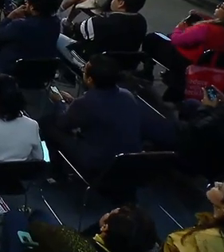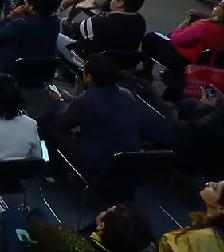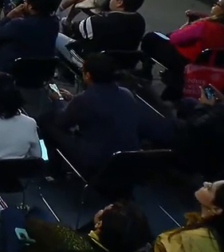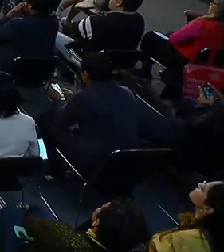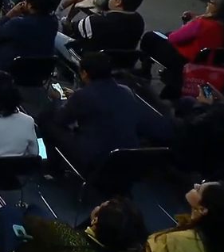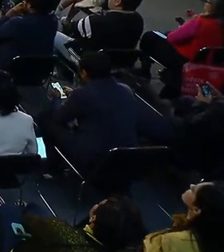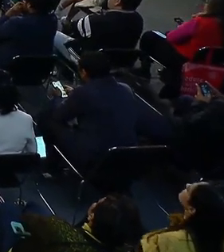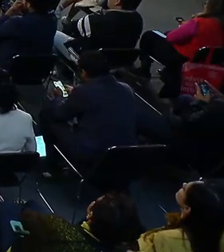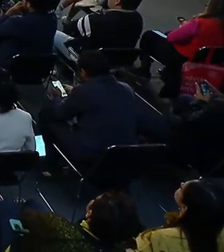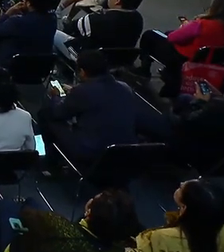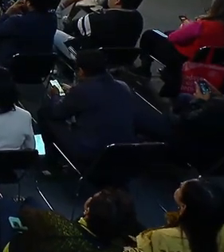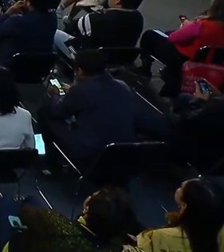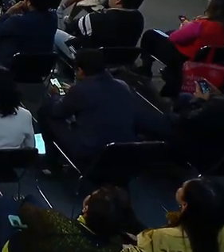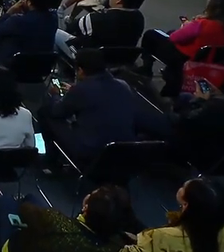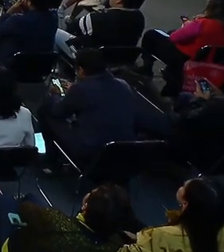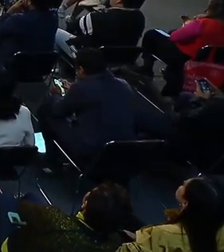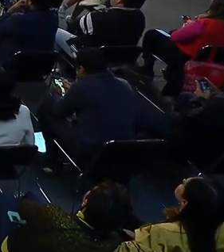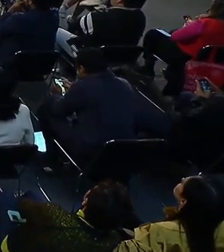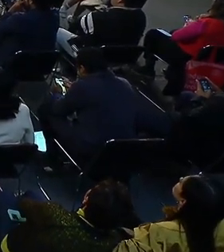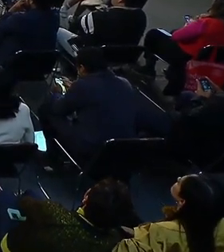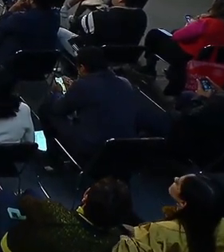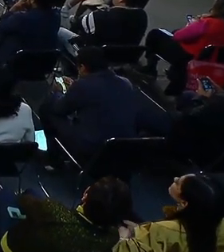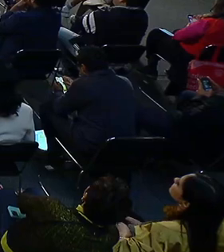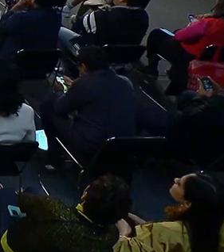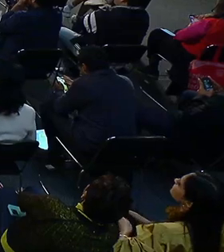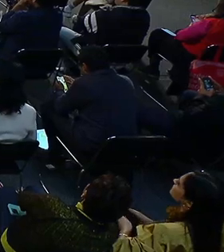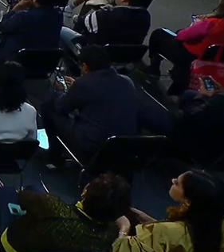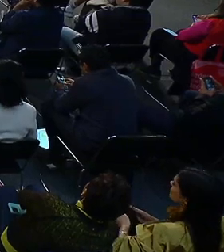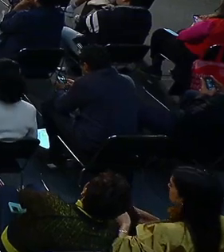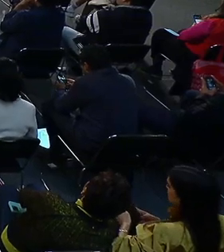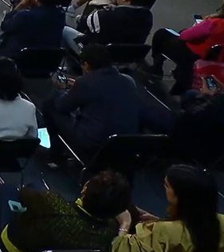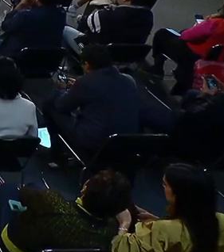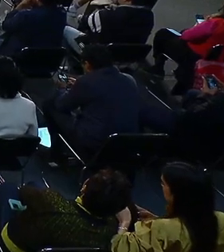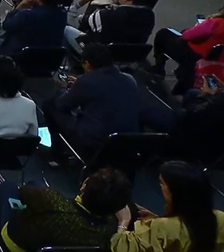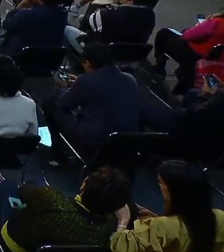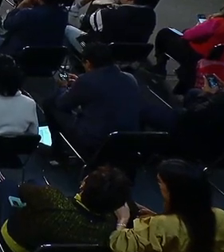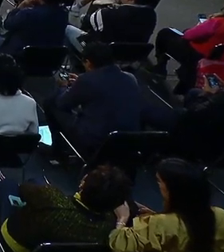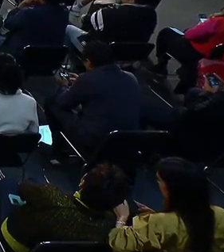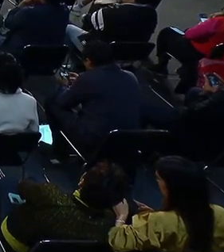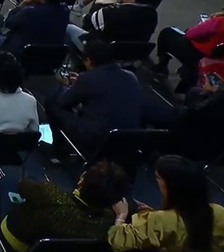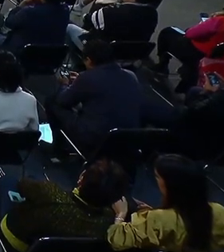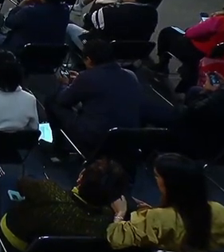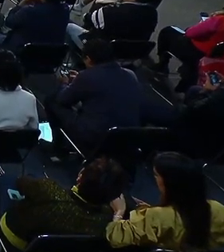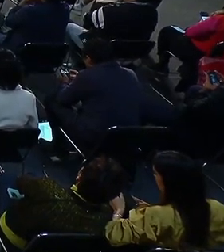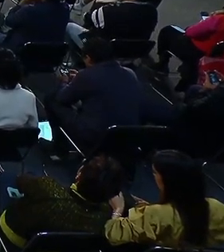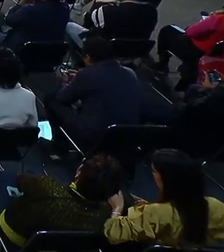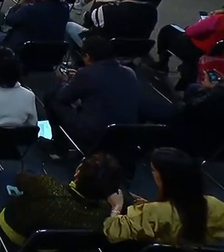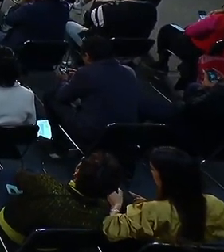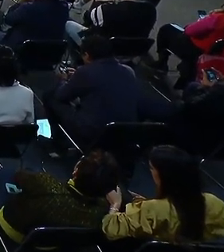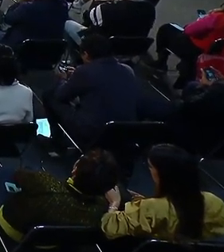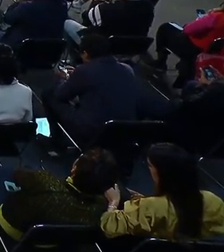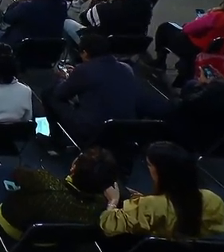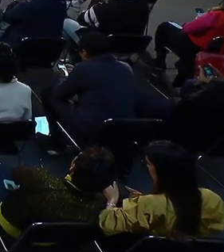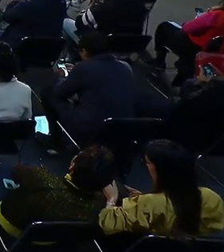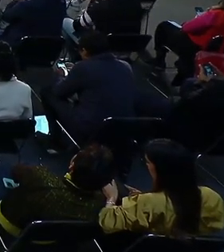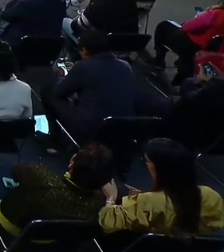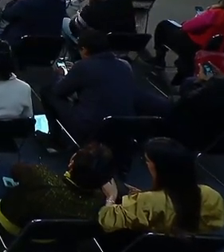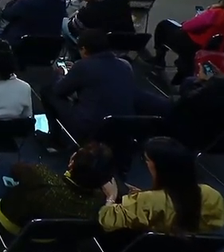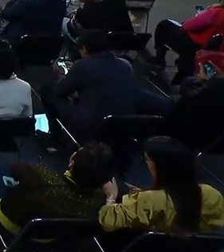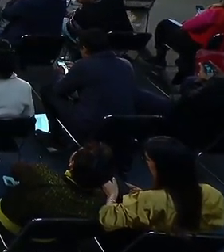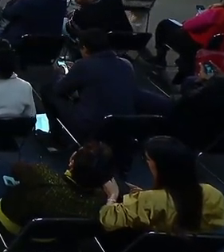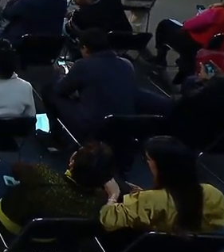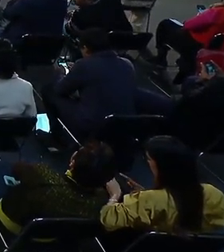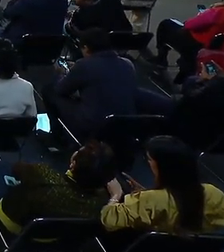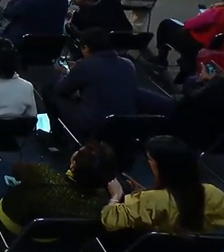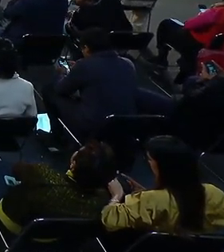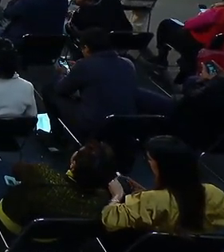buenos días, presidente. Alfonso Barrón Gutiérrez, de Relax 104.5. Somos una radio comunitaria. Primero que